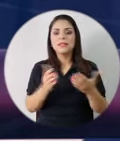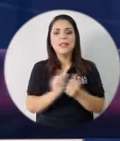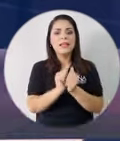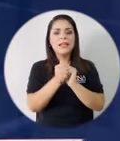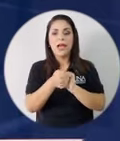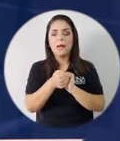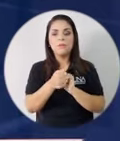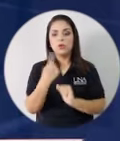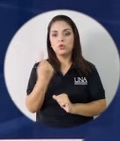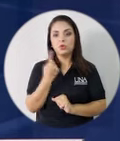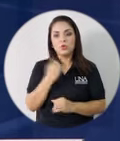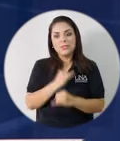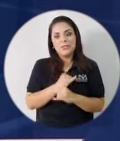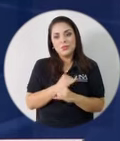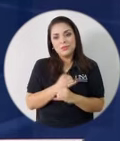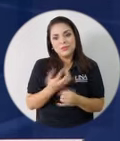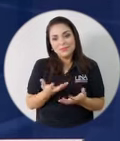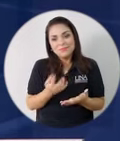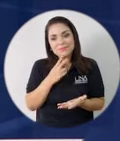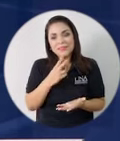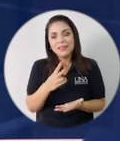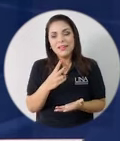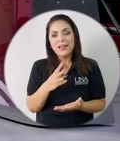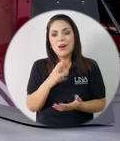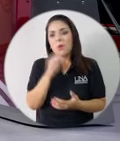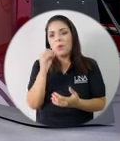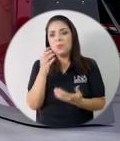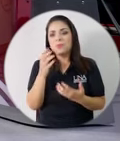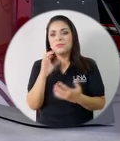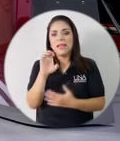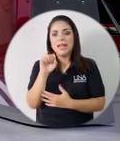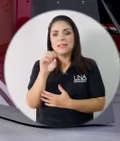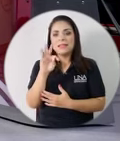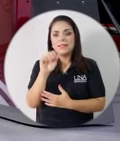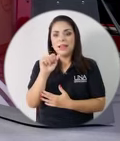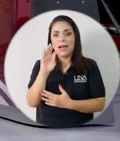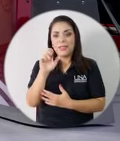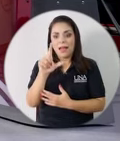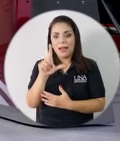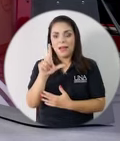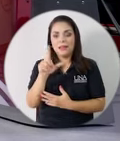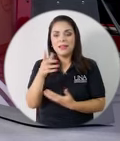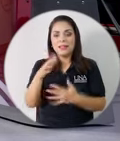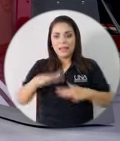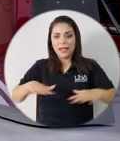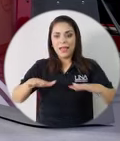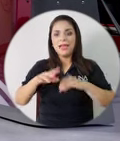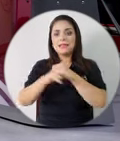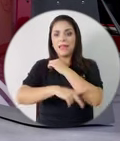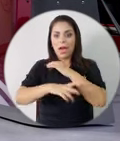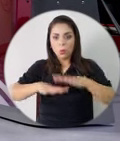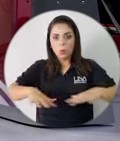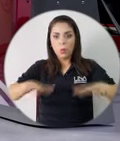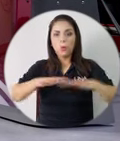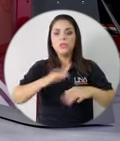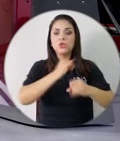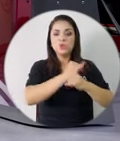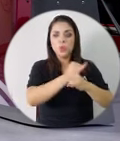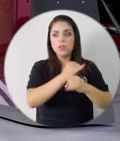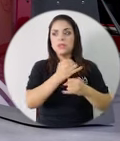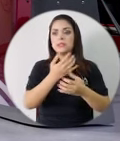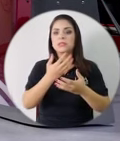bloque anterior, el cambio no solo es en el nivel institucional, ¿verdad?, ni en el nivel estatal, ¿verdad? Porque el Estado